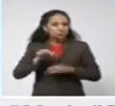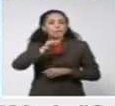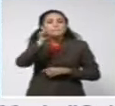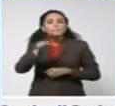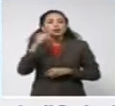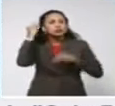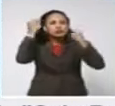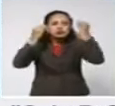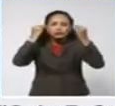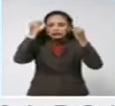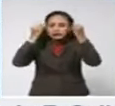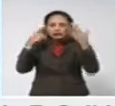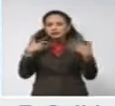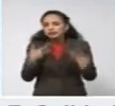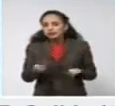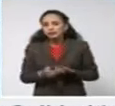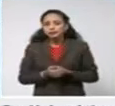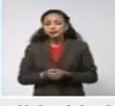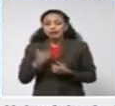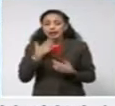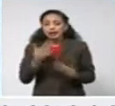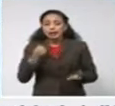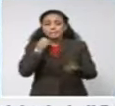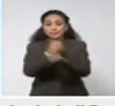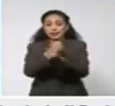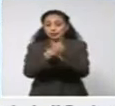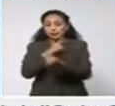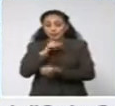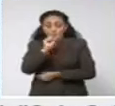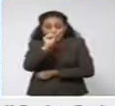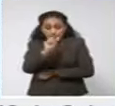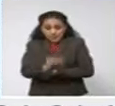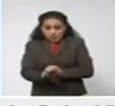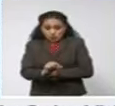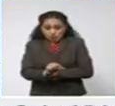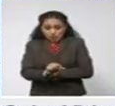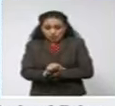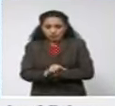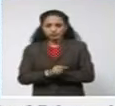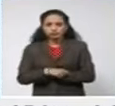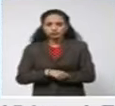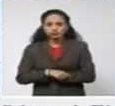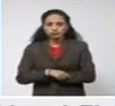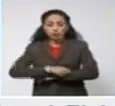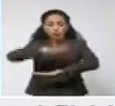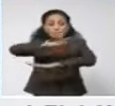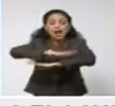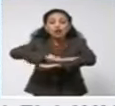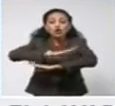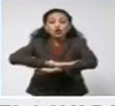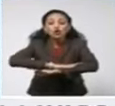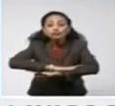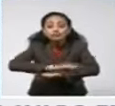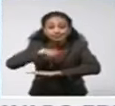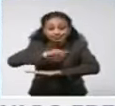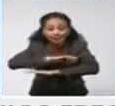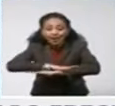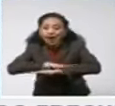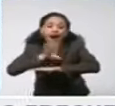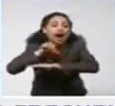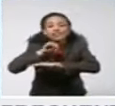preocupación. Dice, ¿qué riesgos representan aquellas personas que desde un balcón hablan sin nasobuco con otras que se encuentran abajo